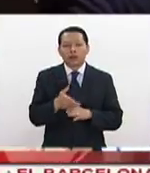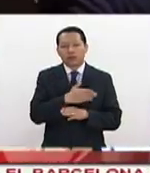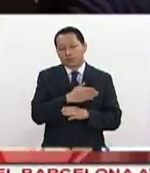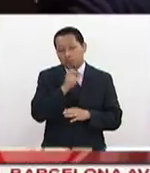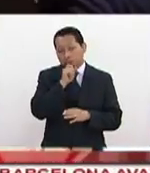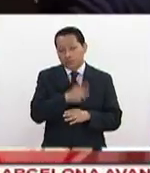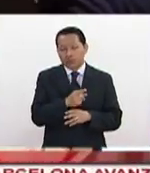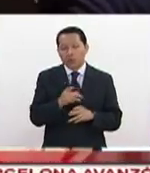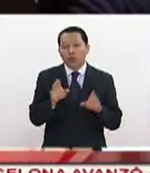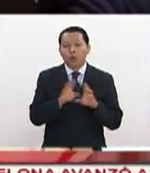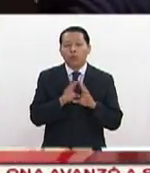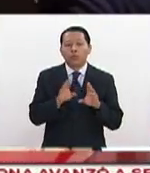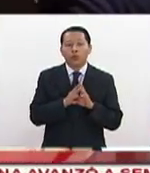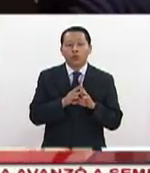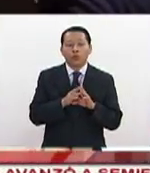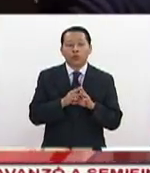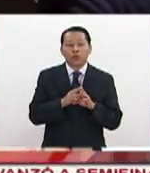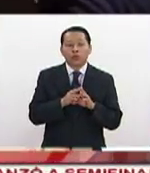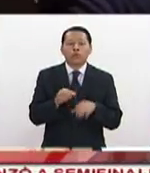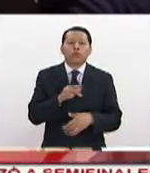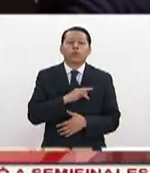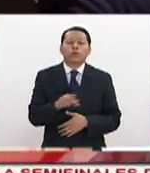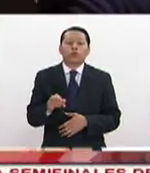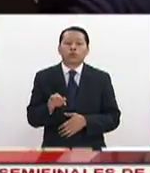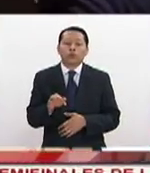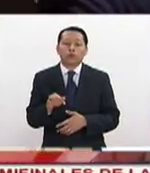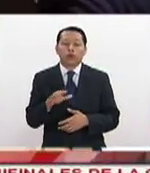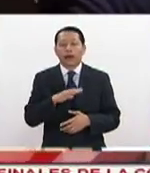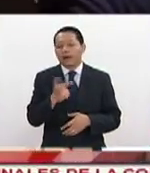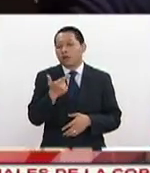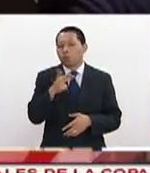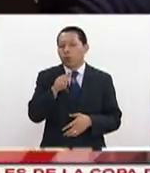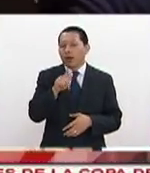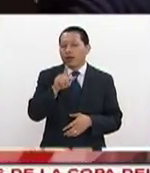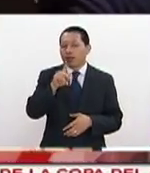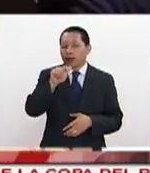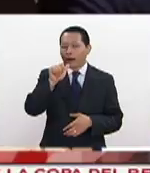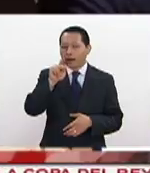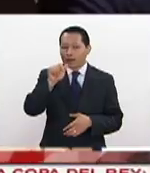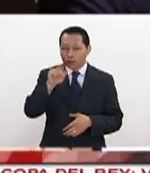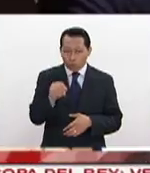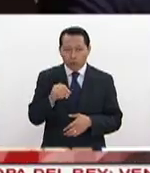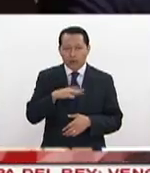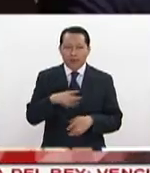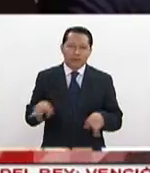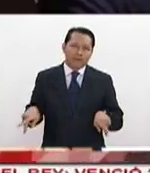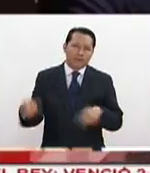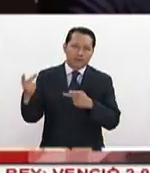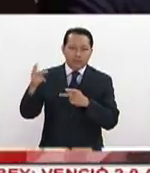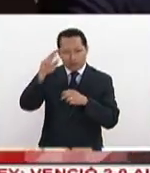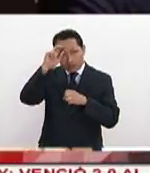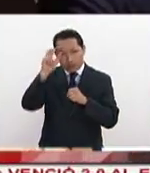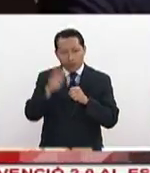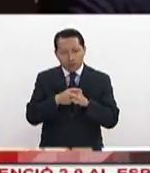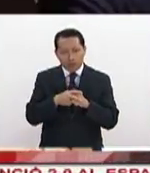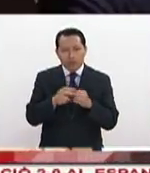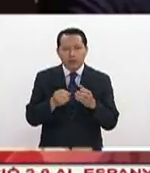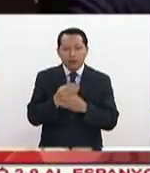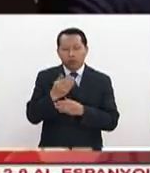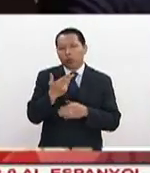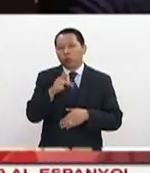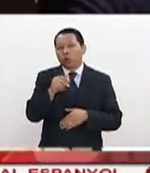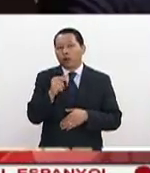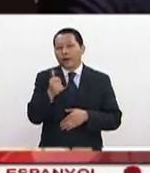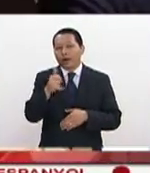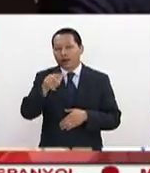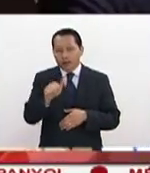equipo donde, se acuerdan bien, Guardado fue vendido a Europa, salió Guayala,